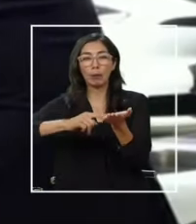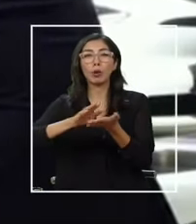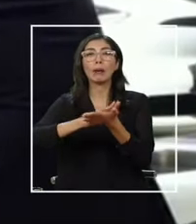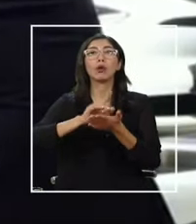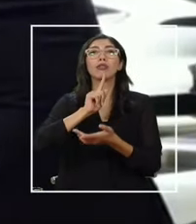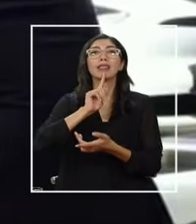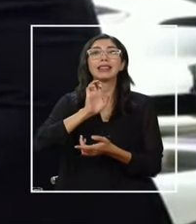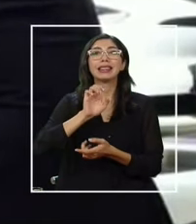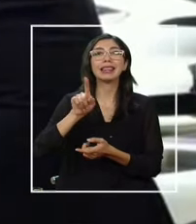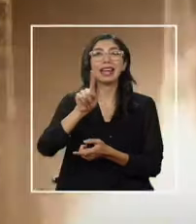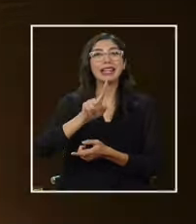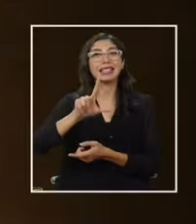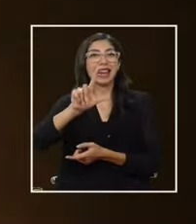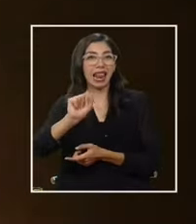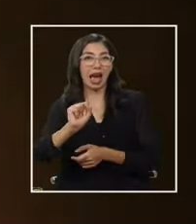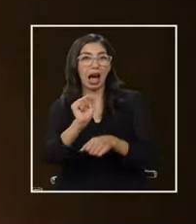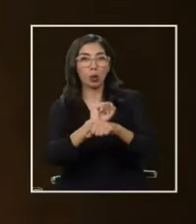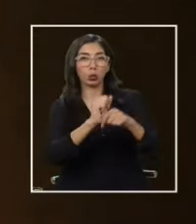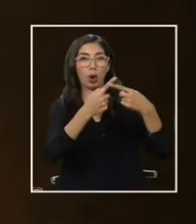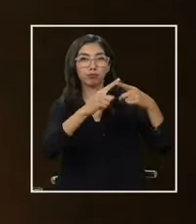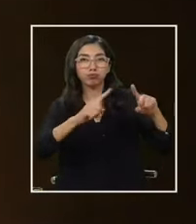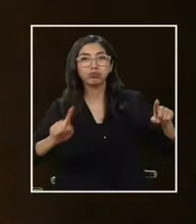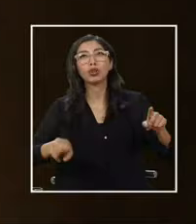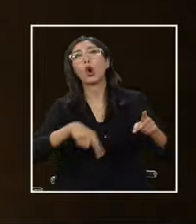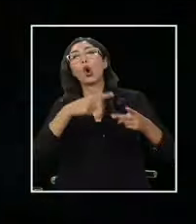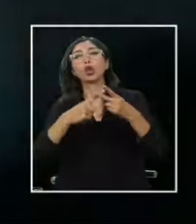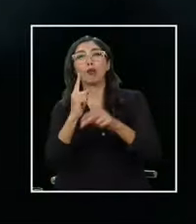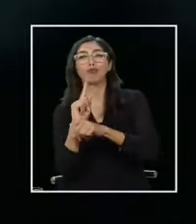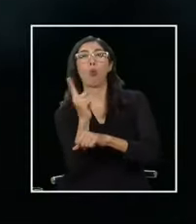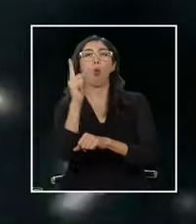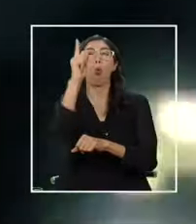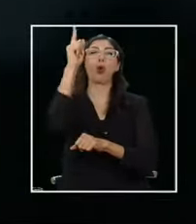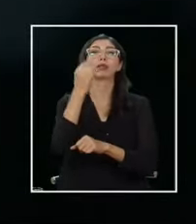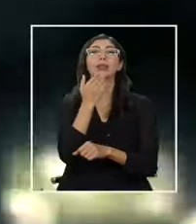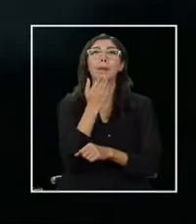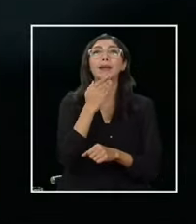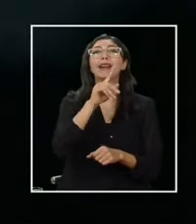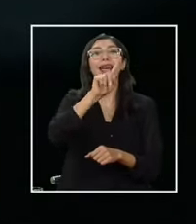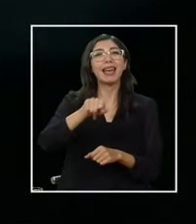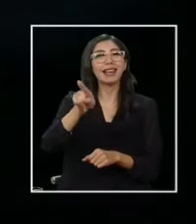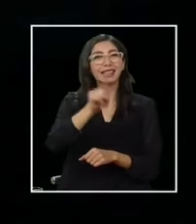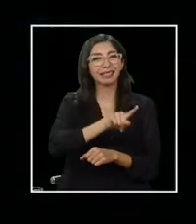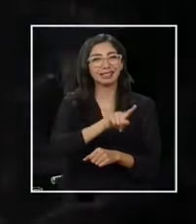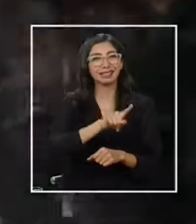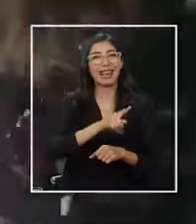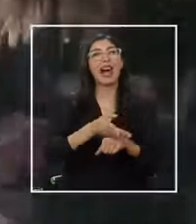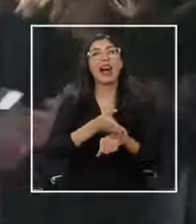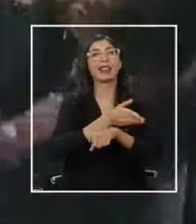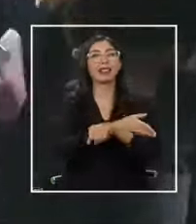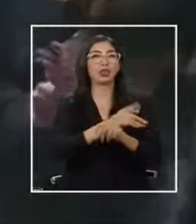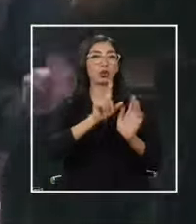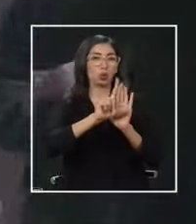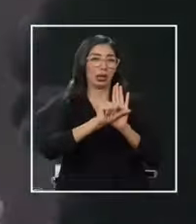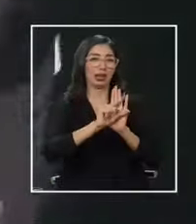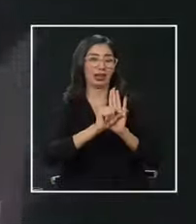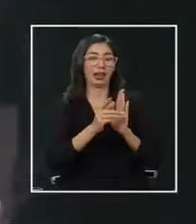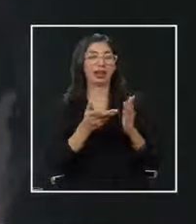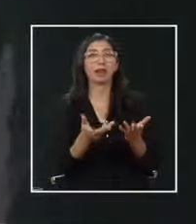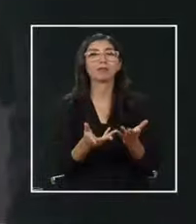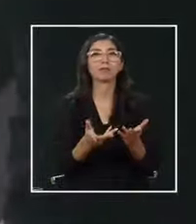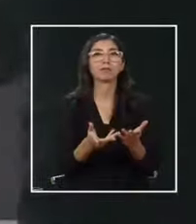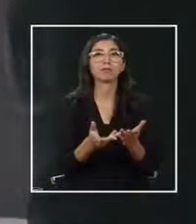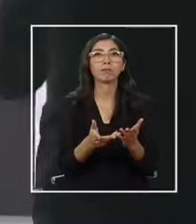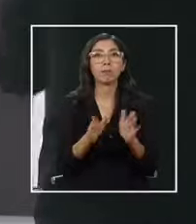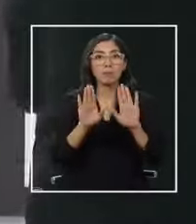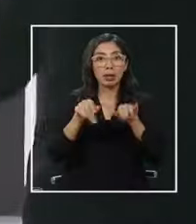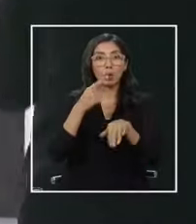Tesla de los autos eléctricos, SpaceX de los cohetes y X, el antiguo Twitter. El mismo que esta semana ha puesto sus ojos